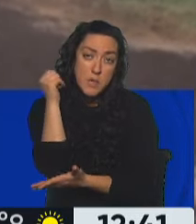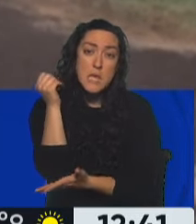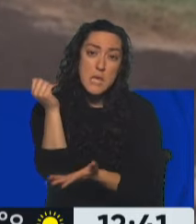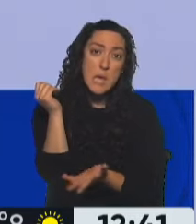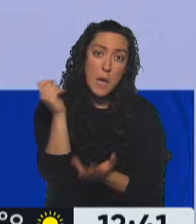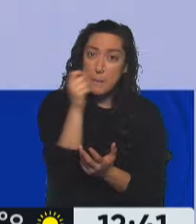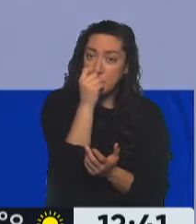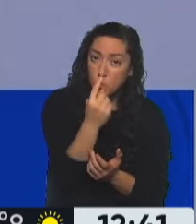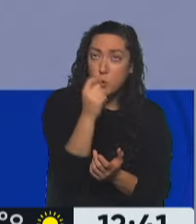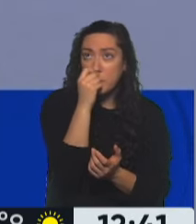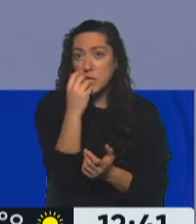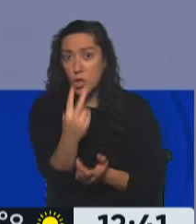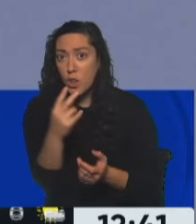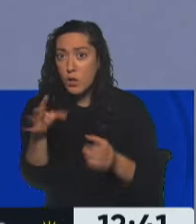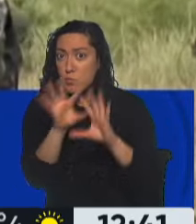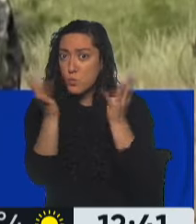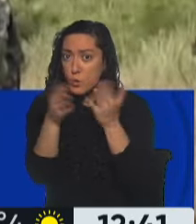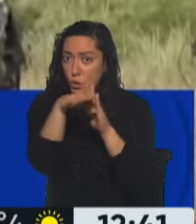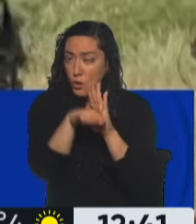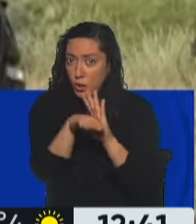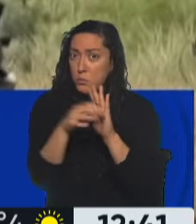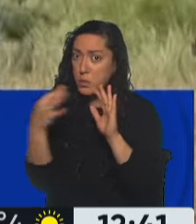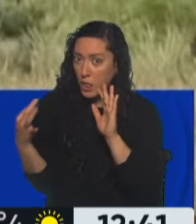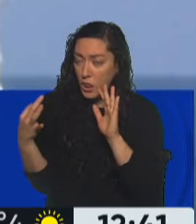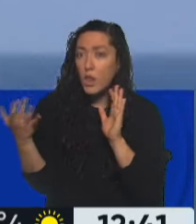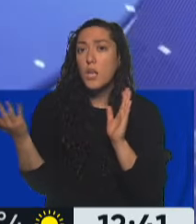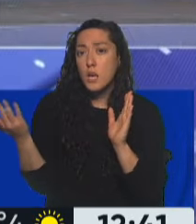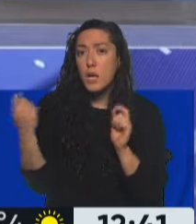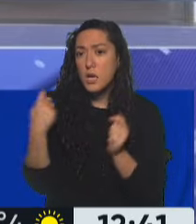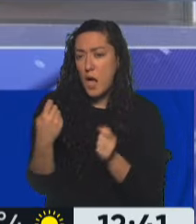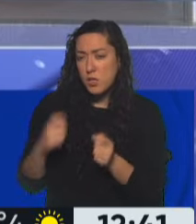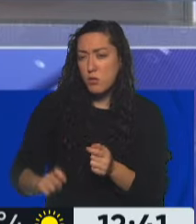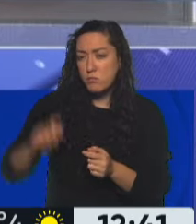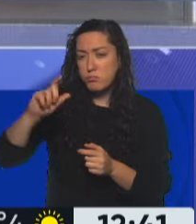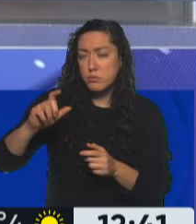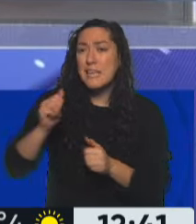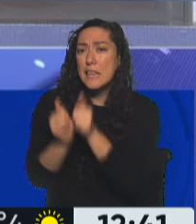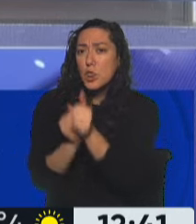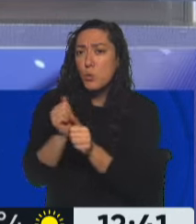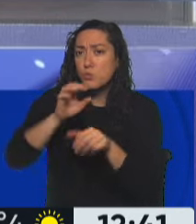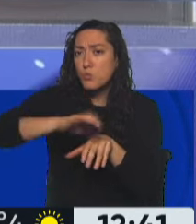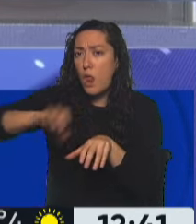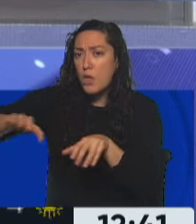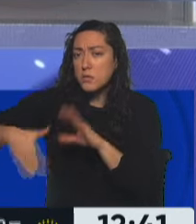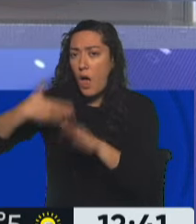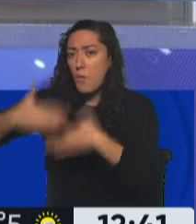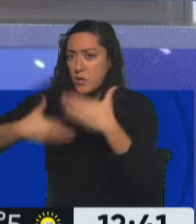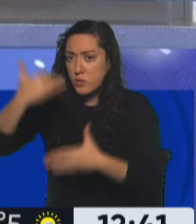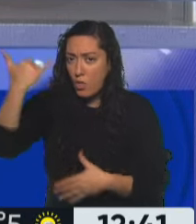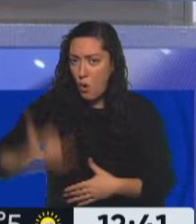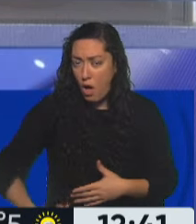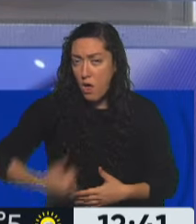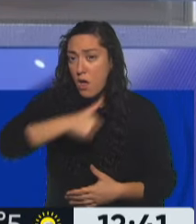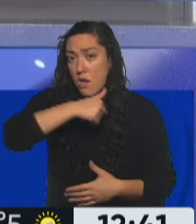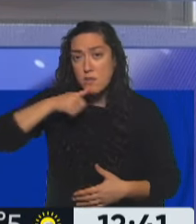22 Exacto. a nivel mundial. Tiene capacidad para aumentar esos gastos, tiene industrias tecnológicamente avanzadas. Taiwán es